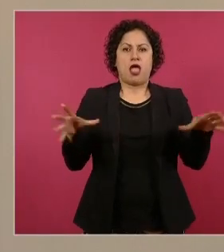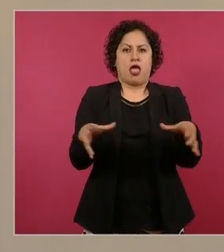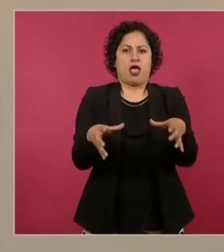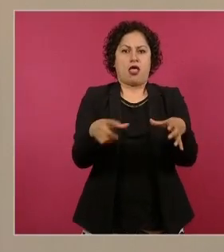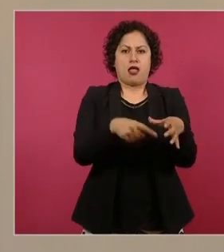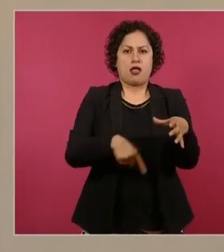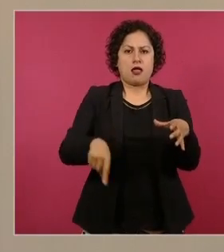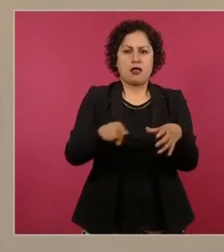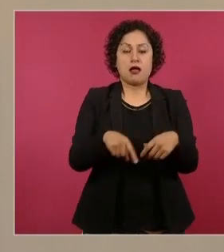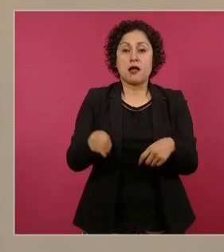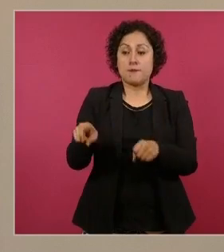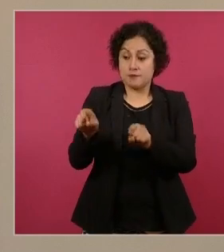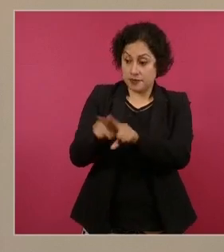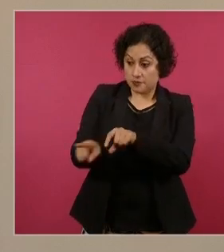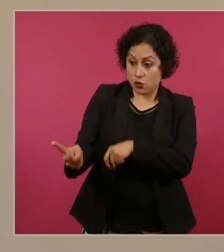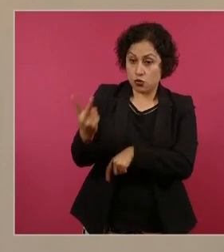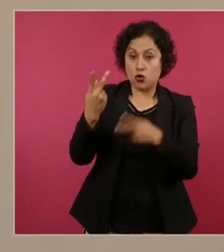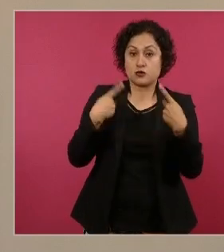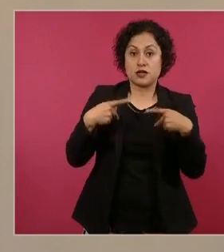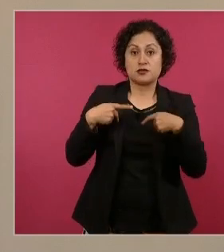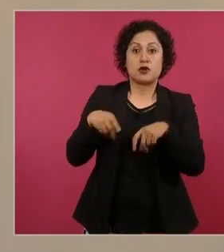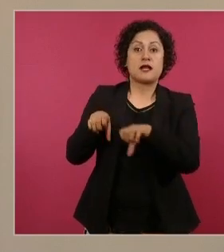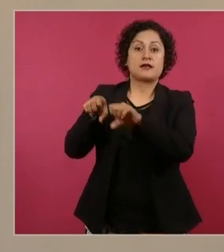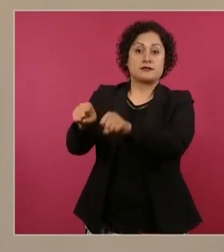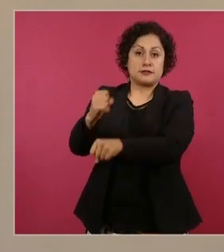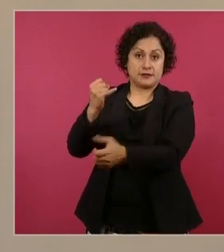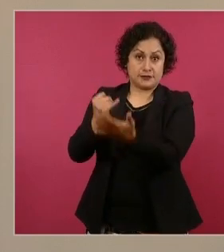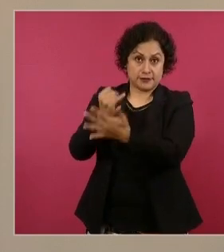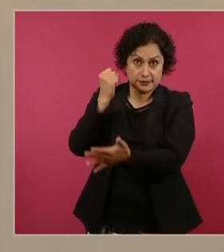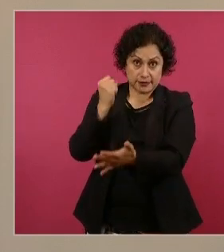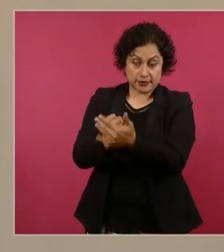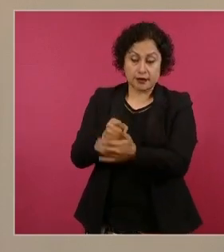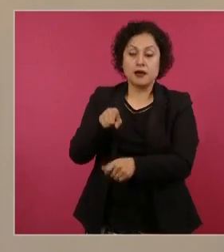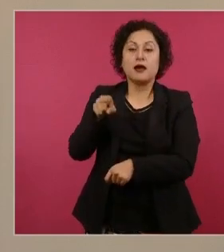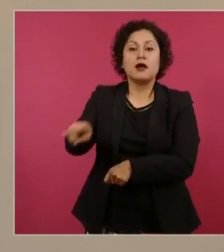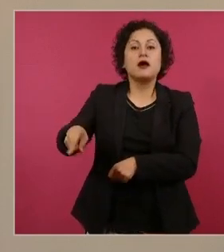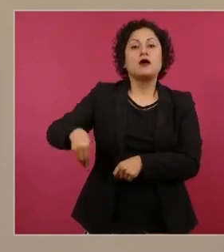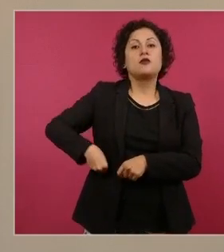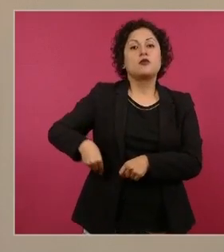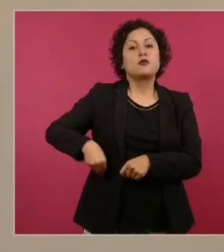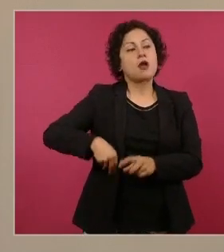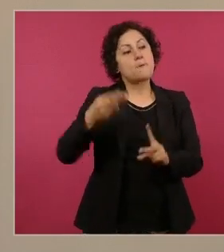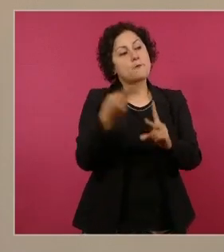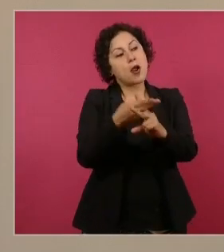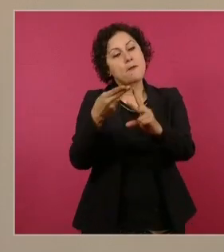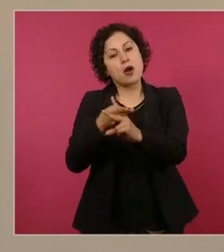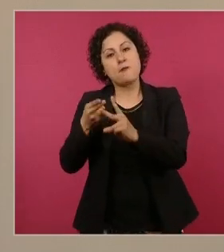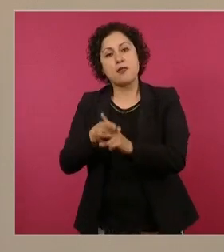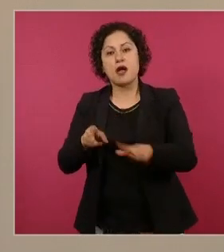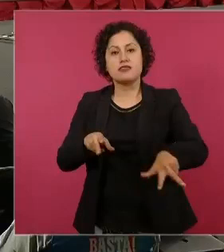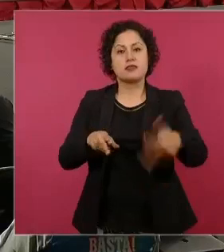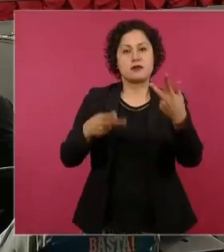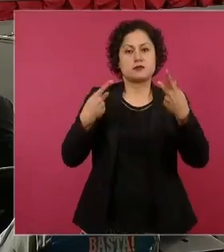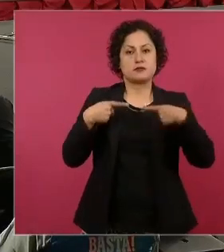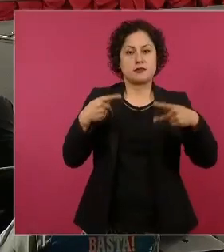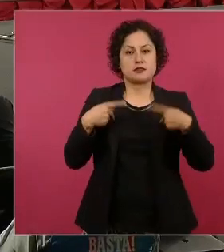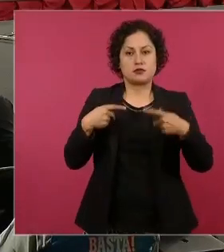dos sentenciados, provocando la muerte de 13 comuneros.